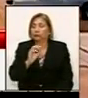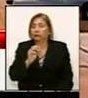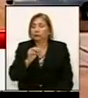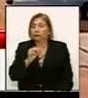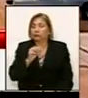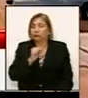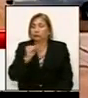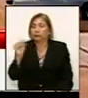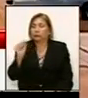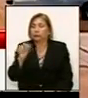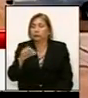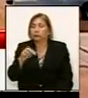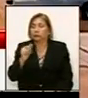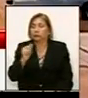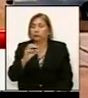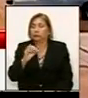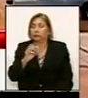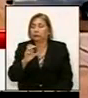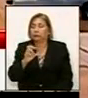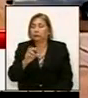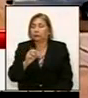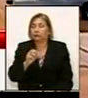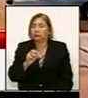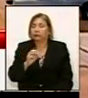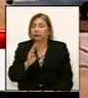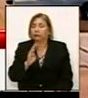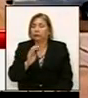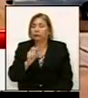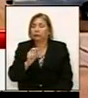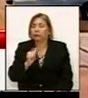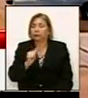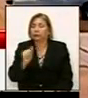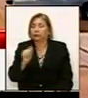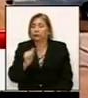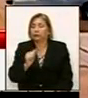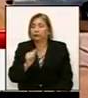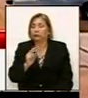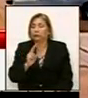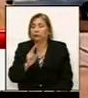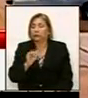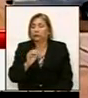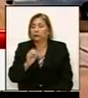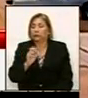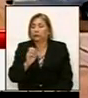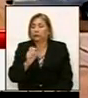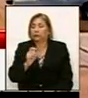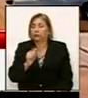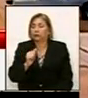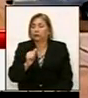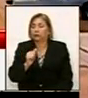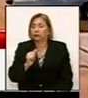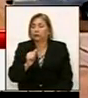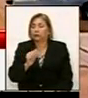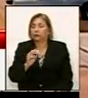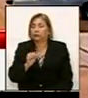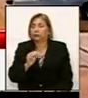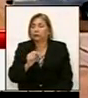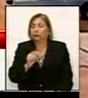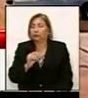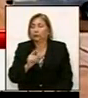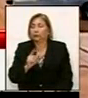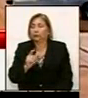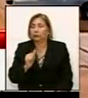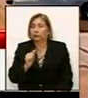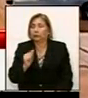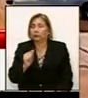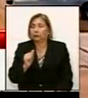contra. Congresista Pacori. A favor. Congresista Beteta. En contra. Congresista Violeta. A favor. Congresista Mantilla. A favor. Congresista